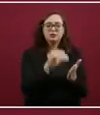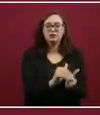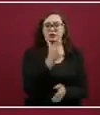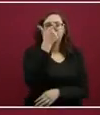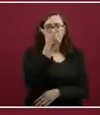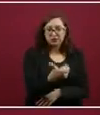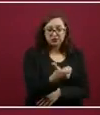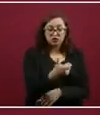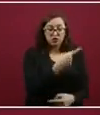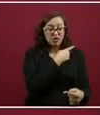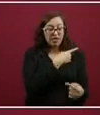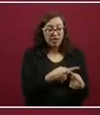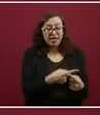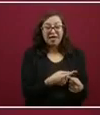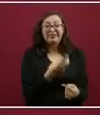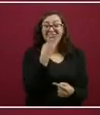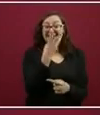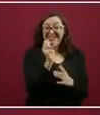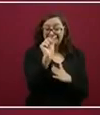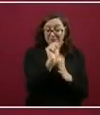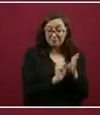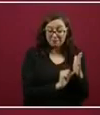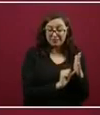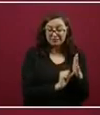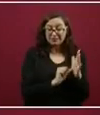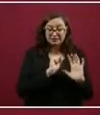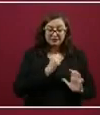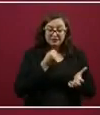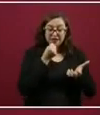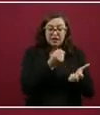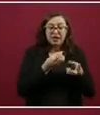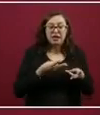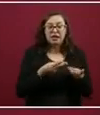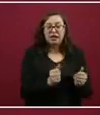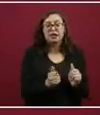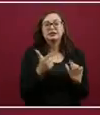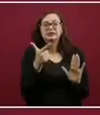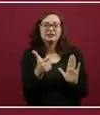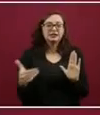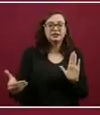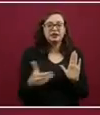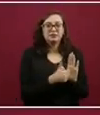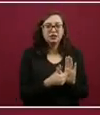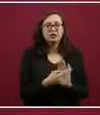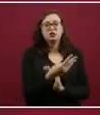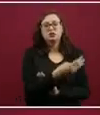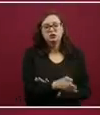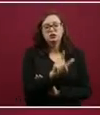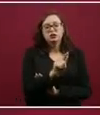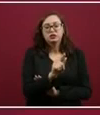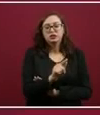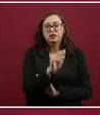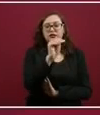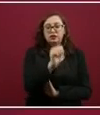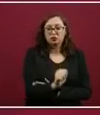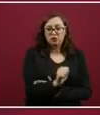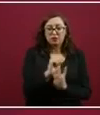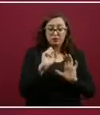el primer trimestre, el presupuesto fue de 7 mil 479. El